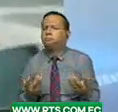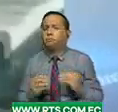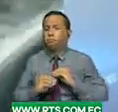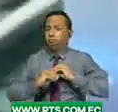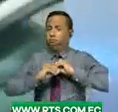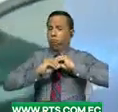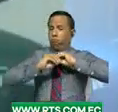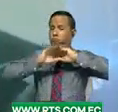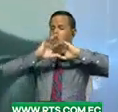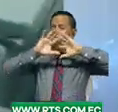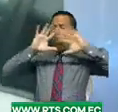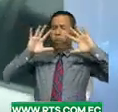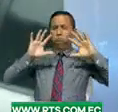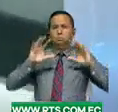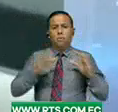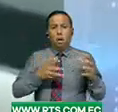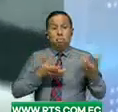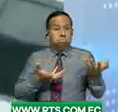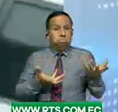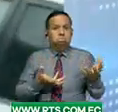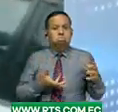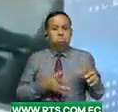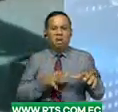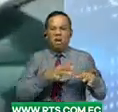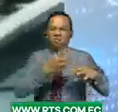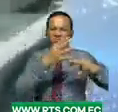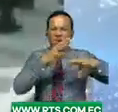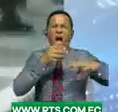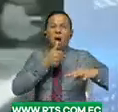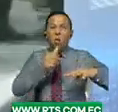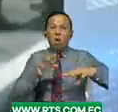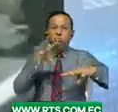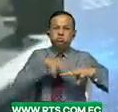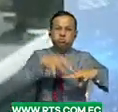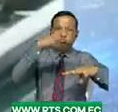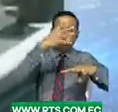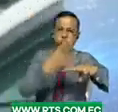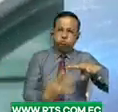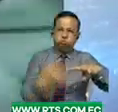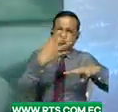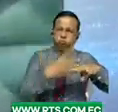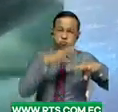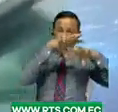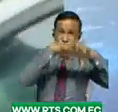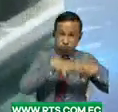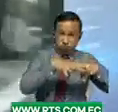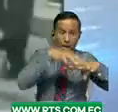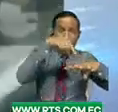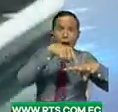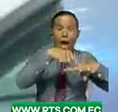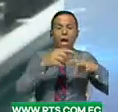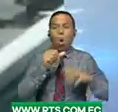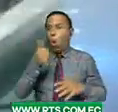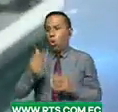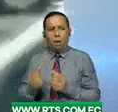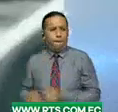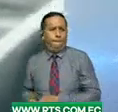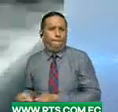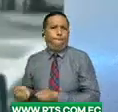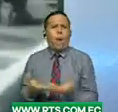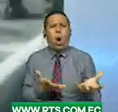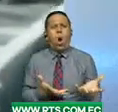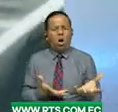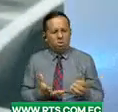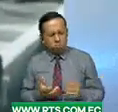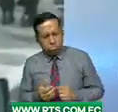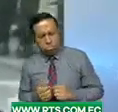la madrugada, un bulto extraño fue arrojado sobre una alcantarilla, despertando la curiosidad inmediata de los moradores. Tras